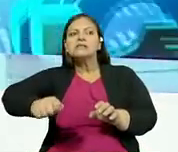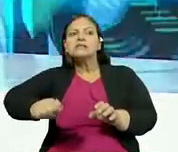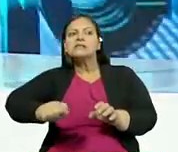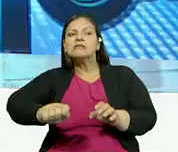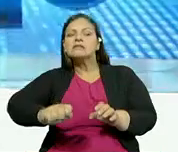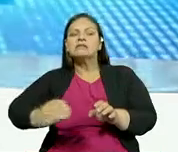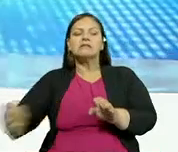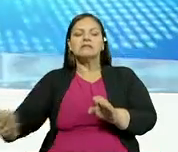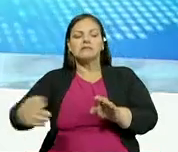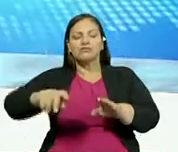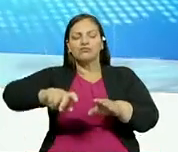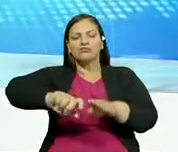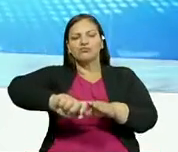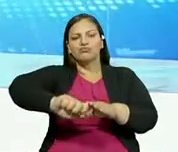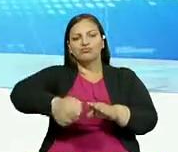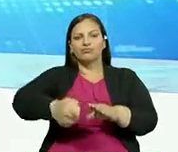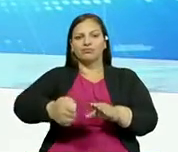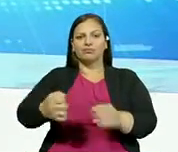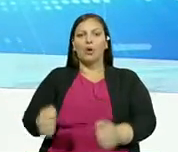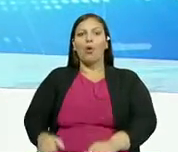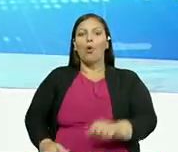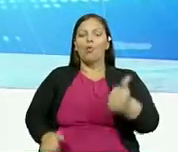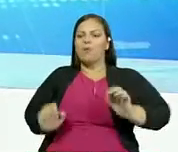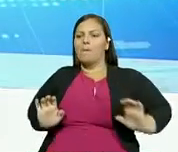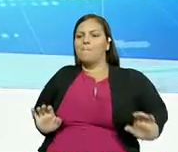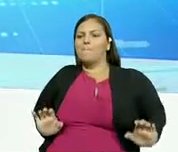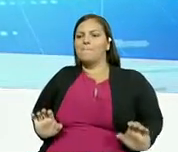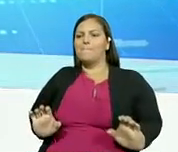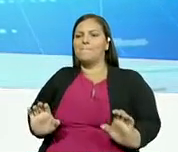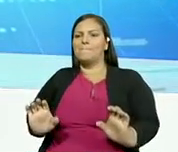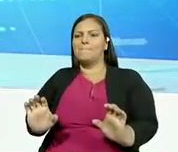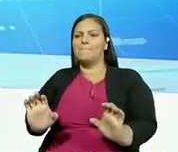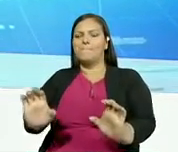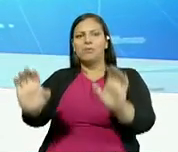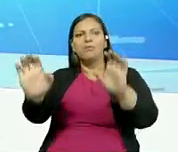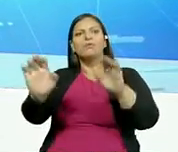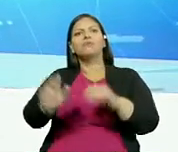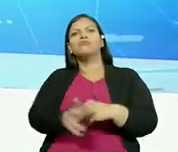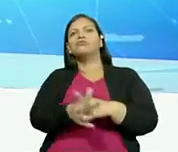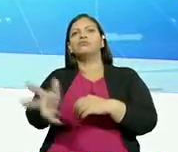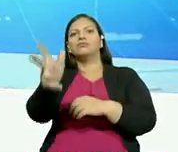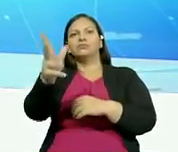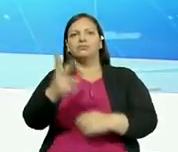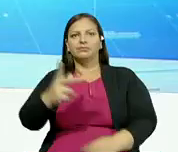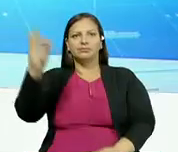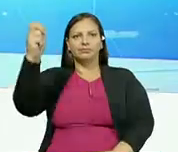logró recuperar el automotor. Los zampones aún no han sido capturados.